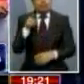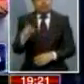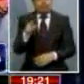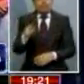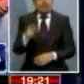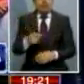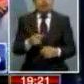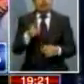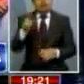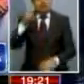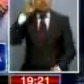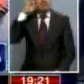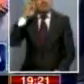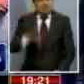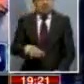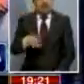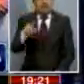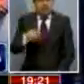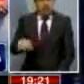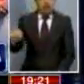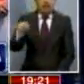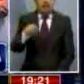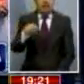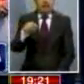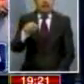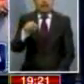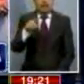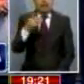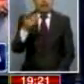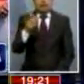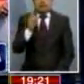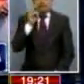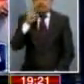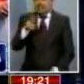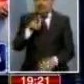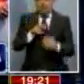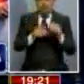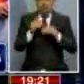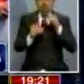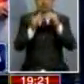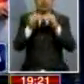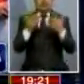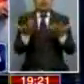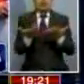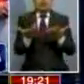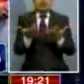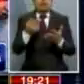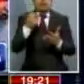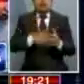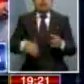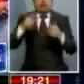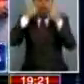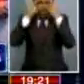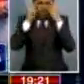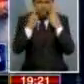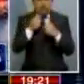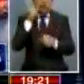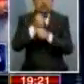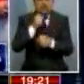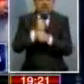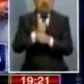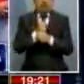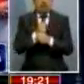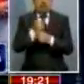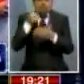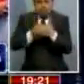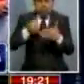clase media es la que mejor sabe que nadie progresa si no es sobre la base del